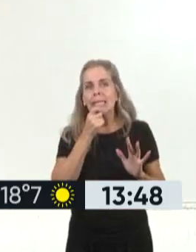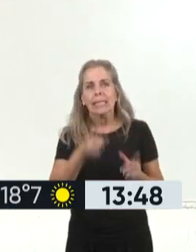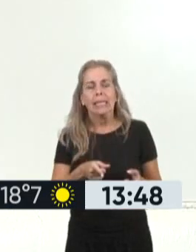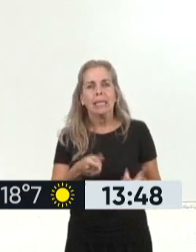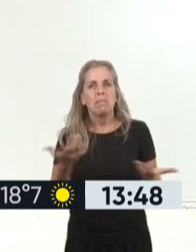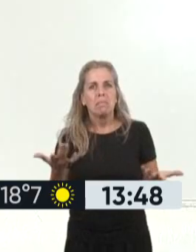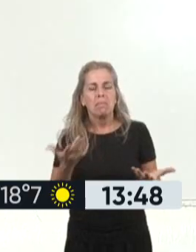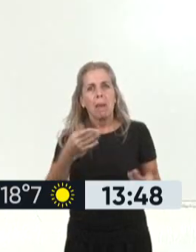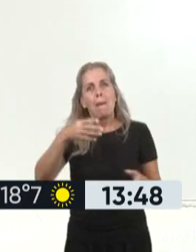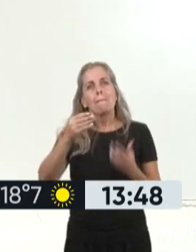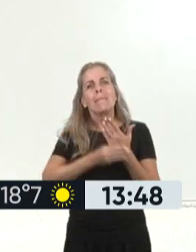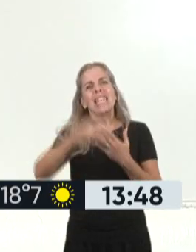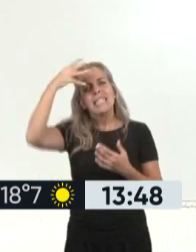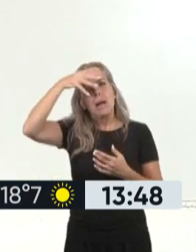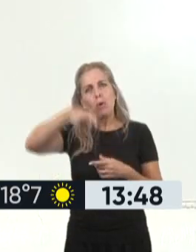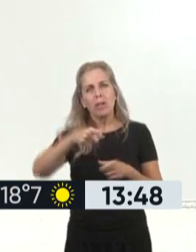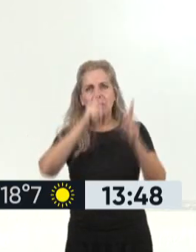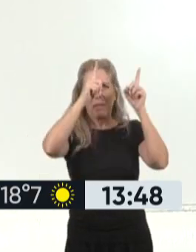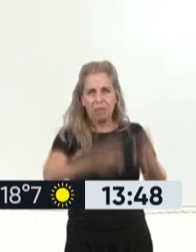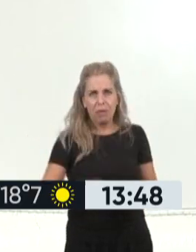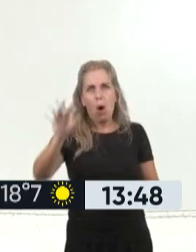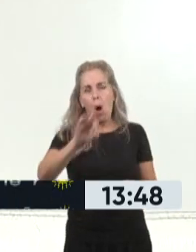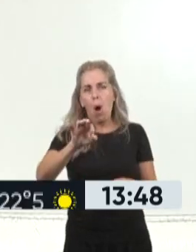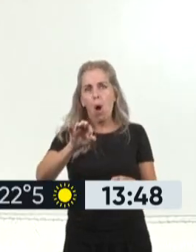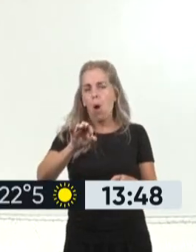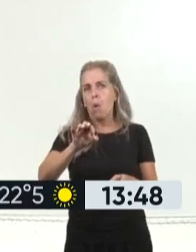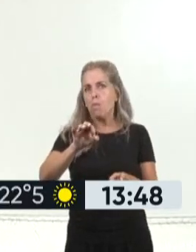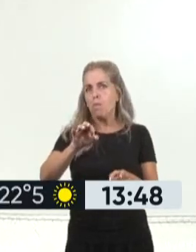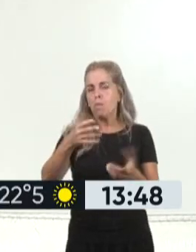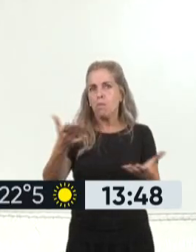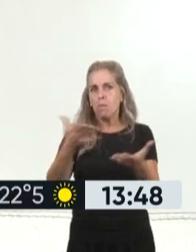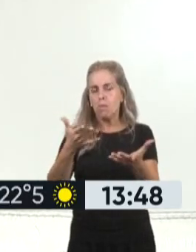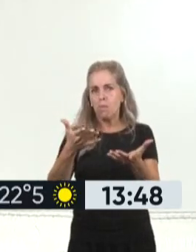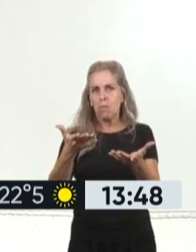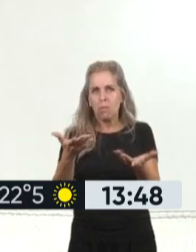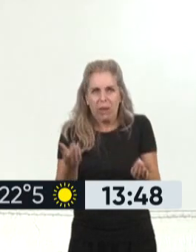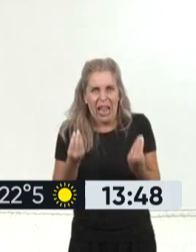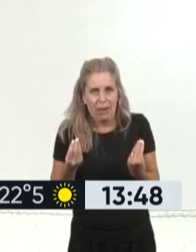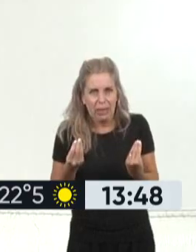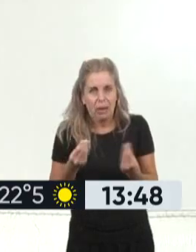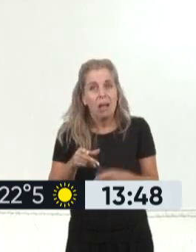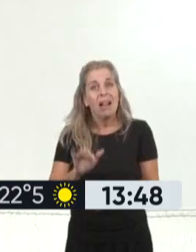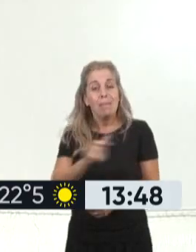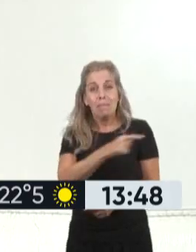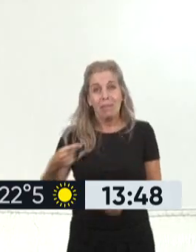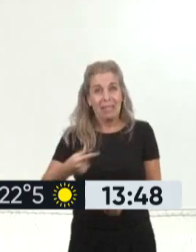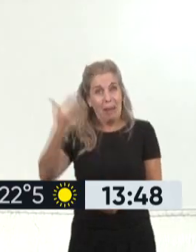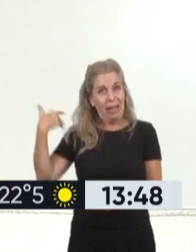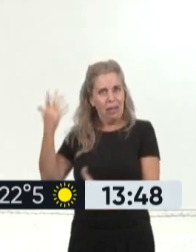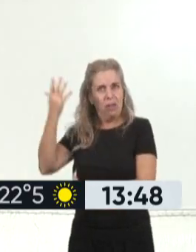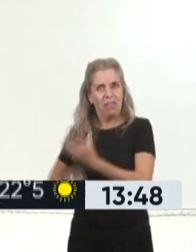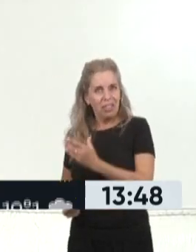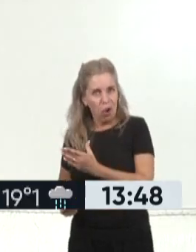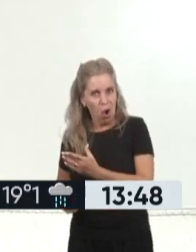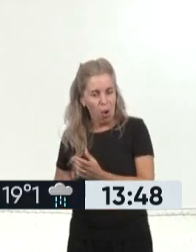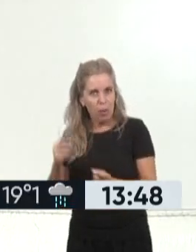en el cargo de Patricia Bullrich en vista de no haber tomado las medidas necesarias la semana anterior para evitar que suceda lo que